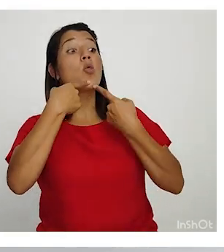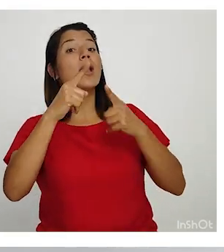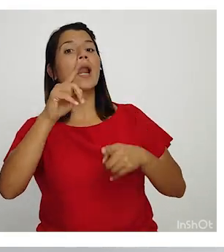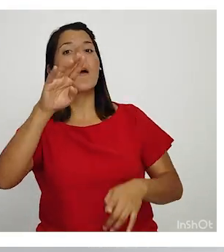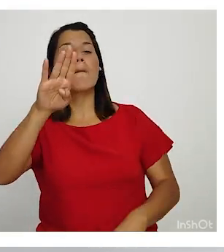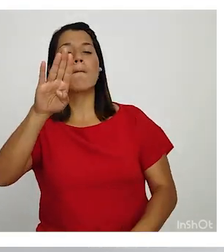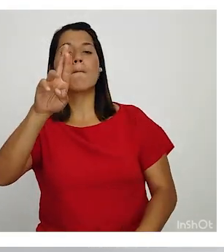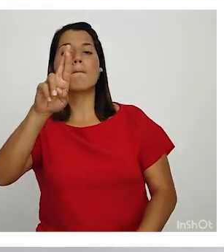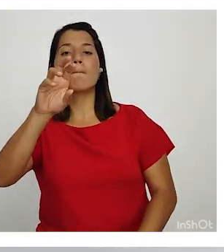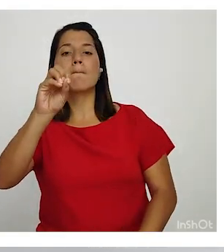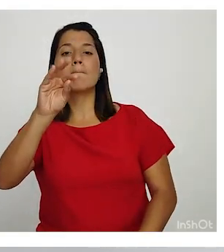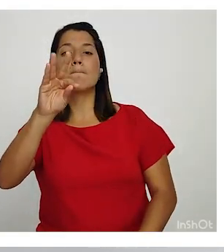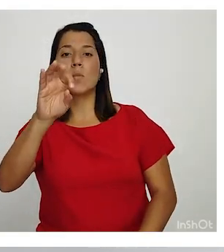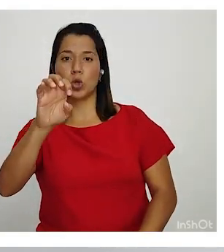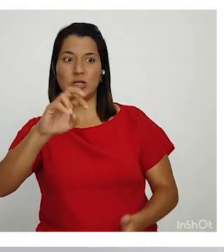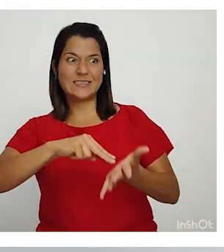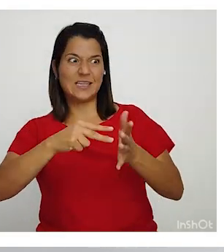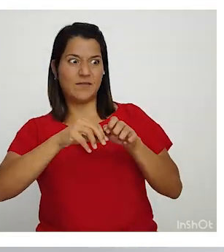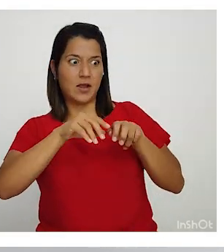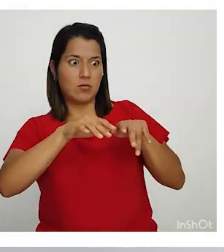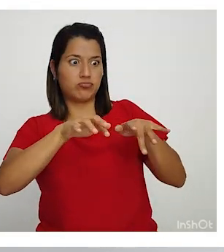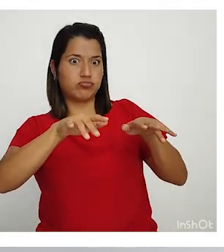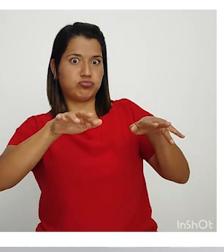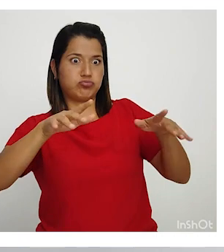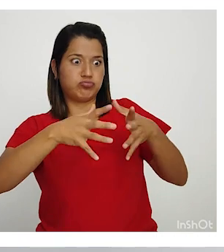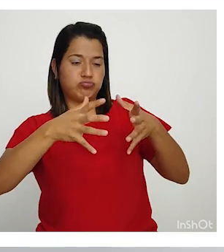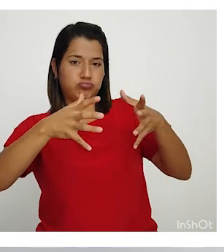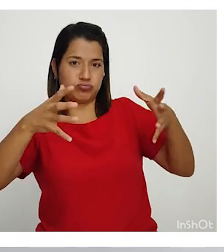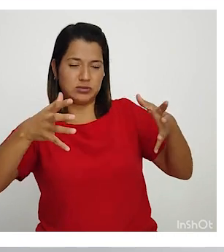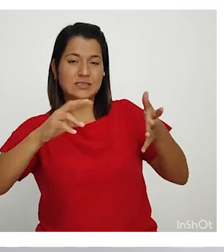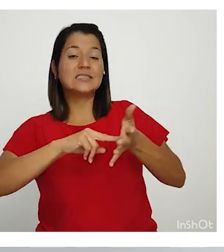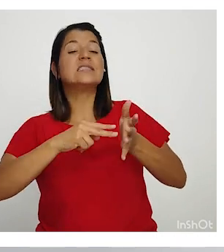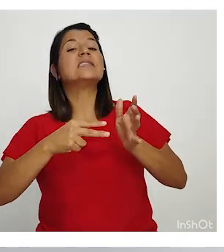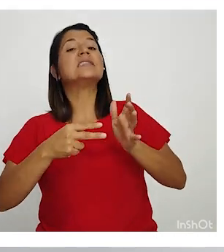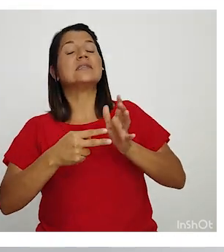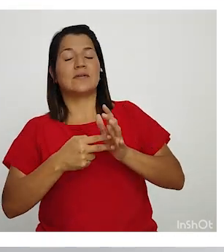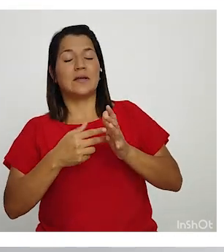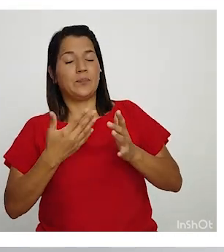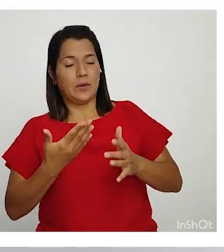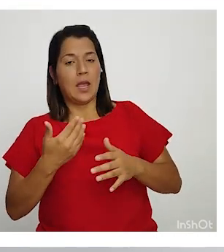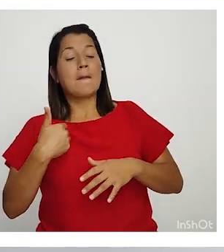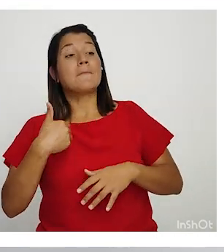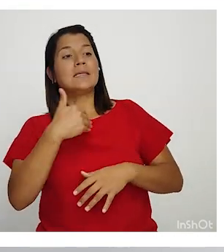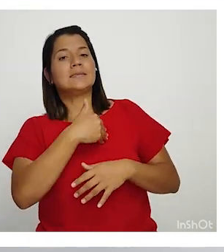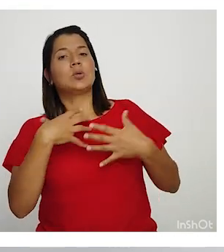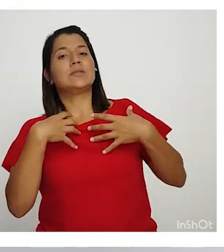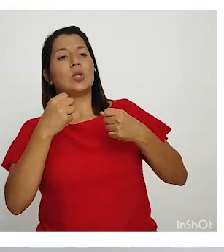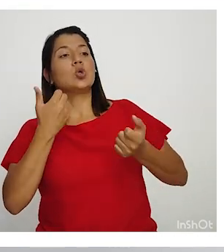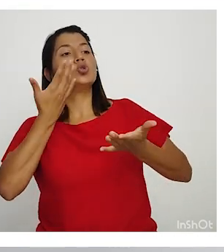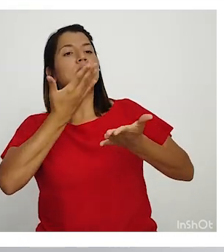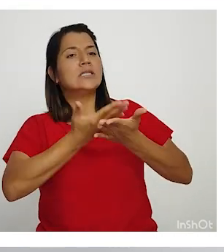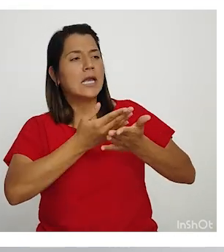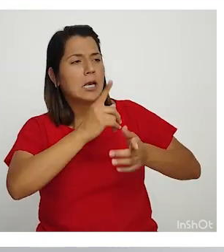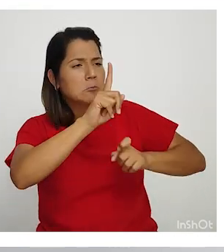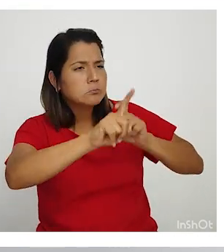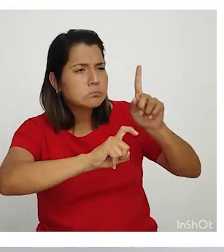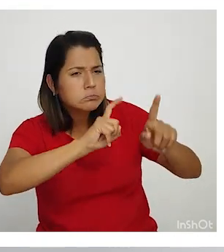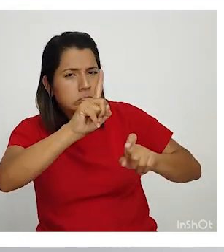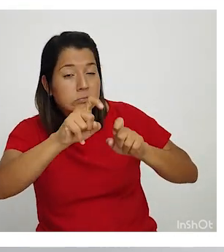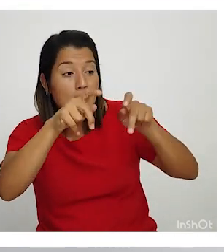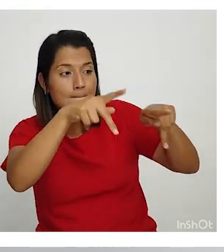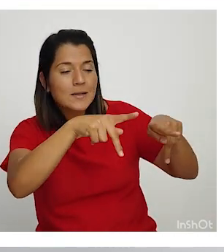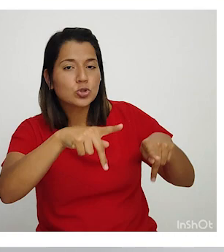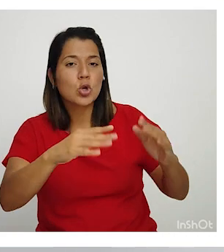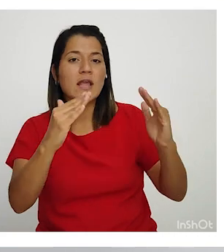muestrea también a las personas de la localidad, así como también personas que consultan a un centro de salud se